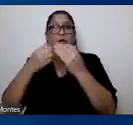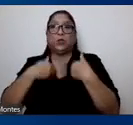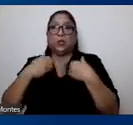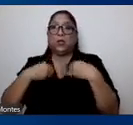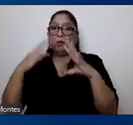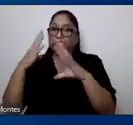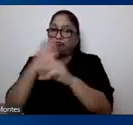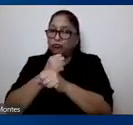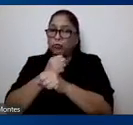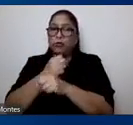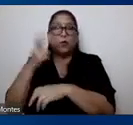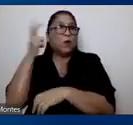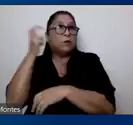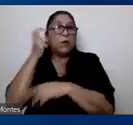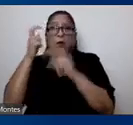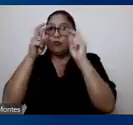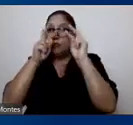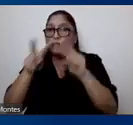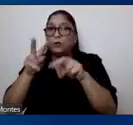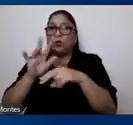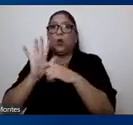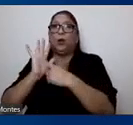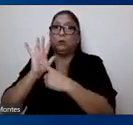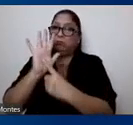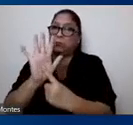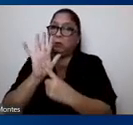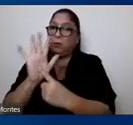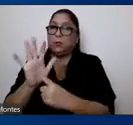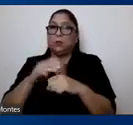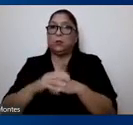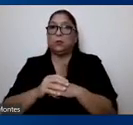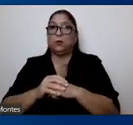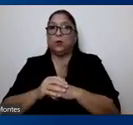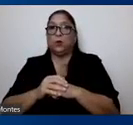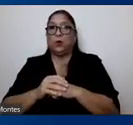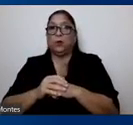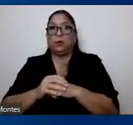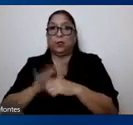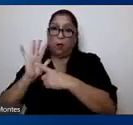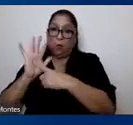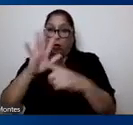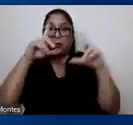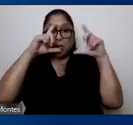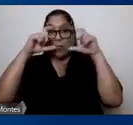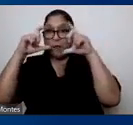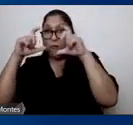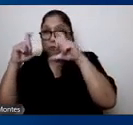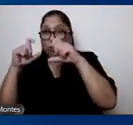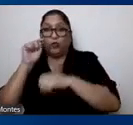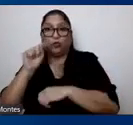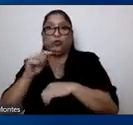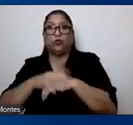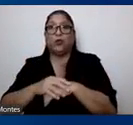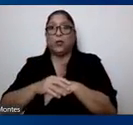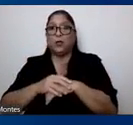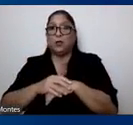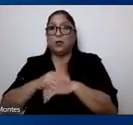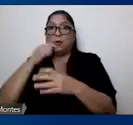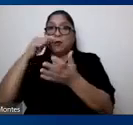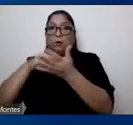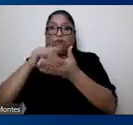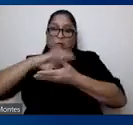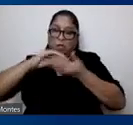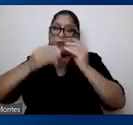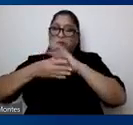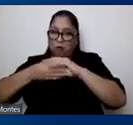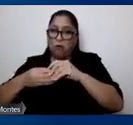resumen audiovisual de la representación de la muestra fotográfica Yudenapa, en el sentido pues